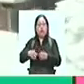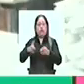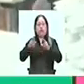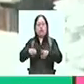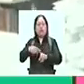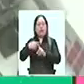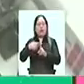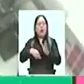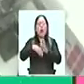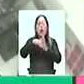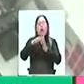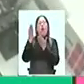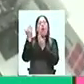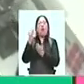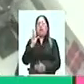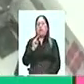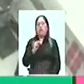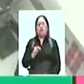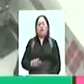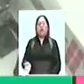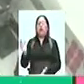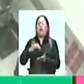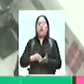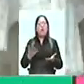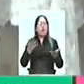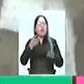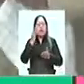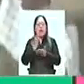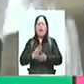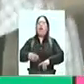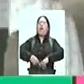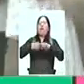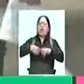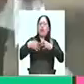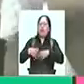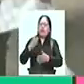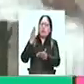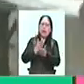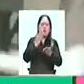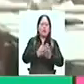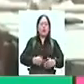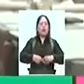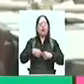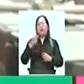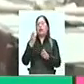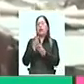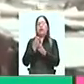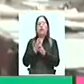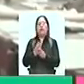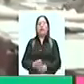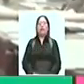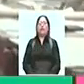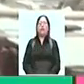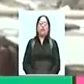está preocupando tanto al mundo, no vuelva a significar un freno. En función de lo cual, si fuera así, nos viene bien este tipo